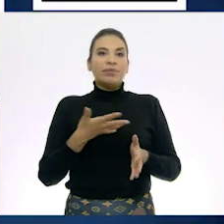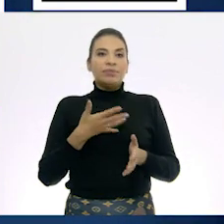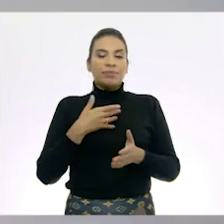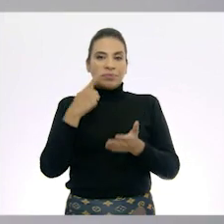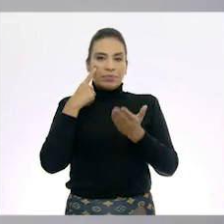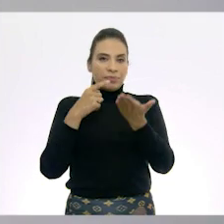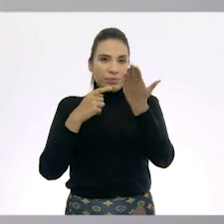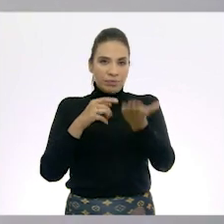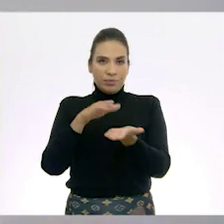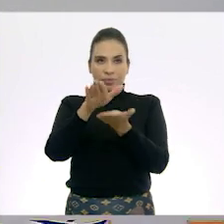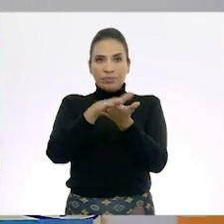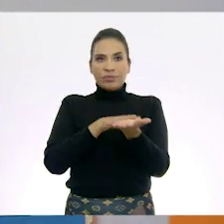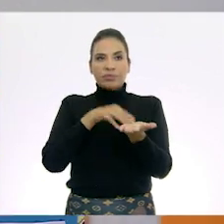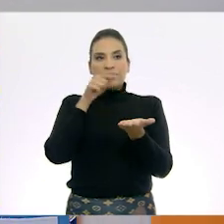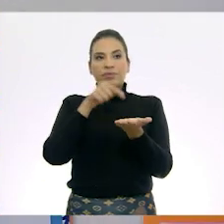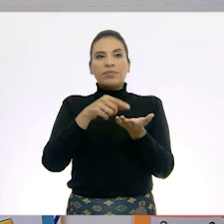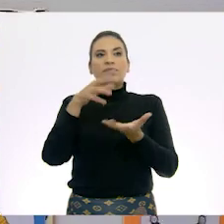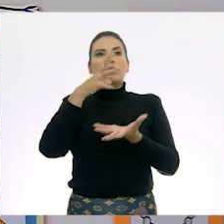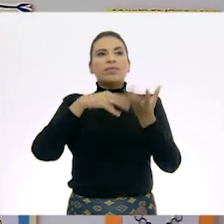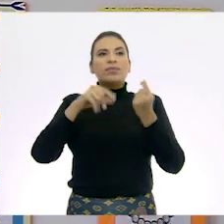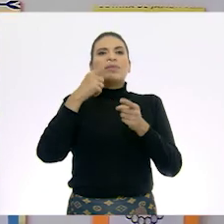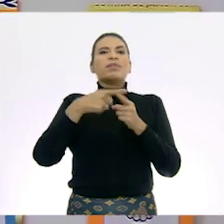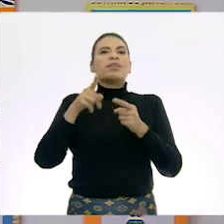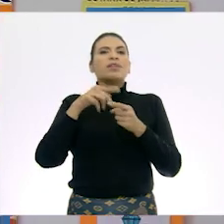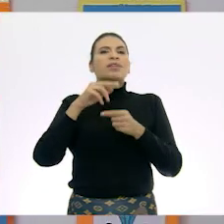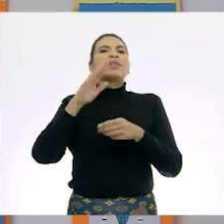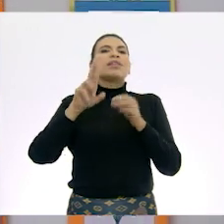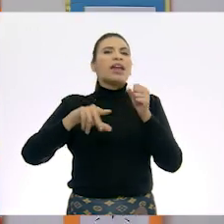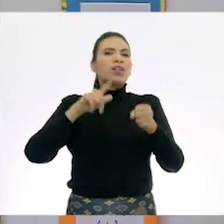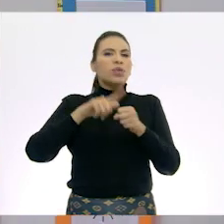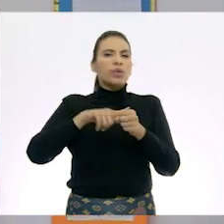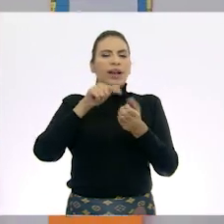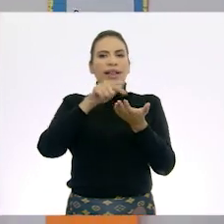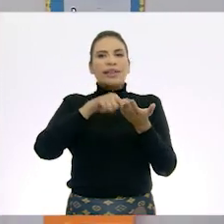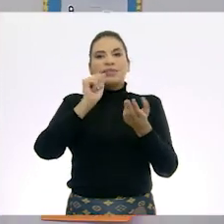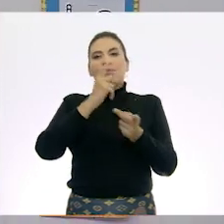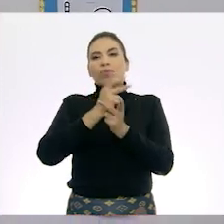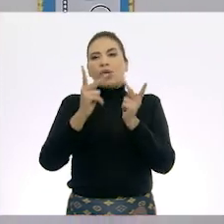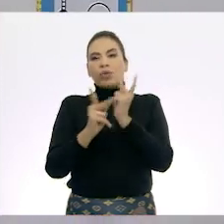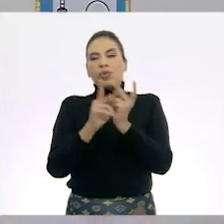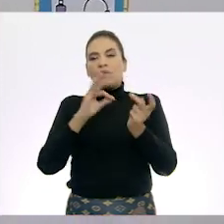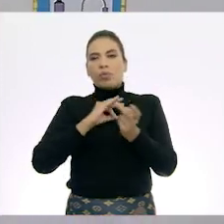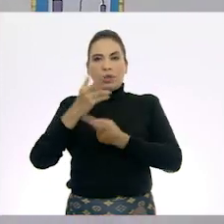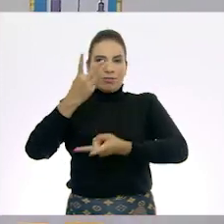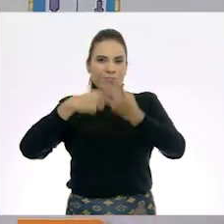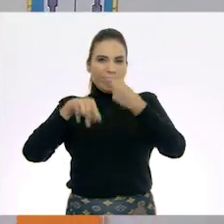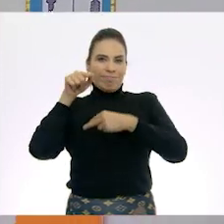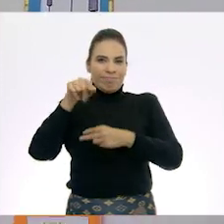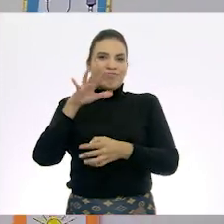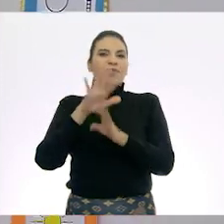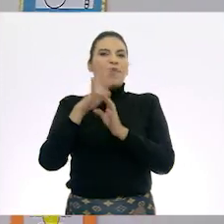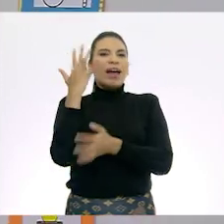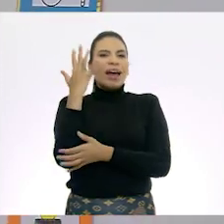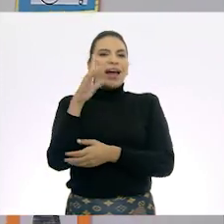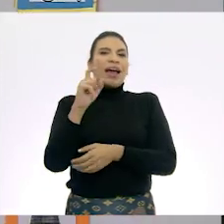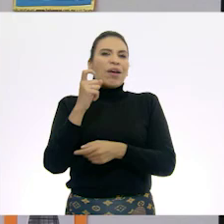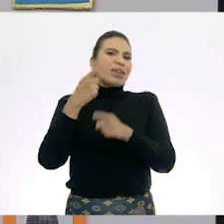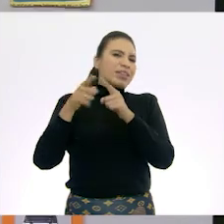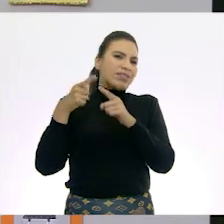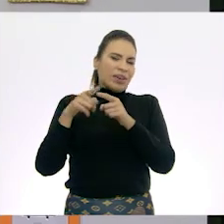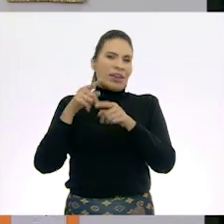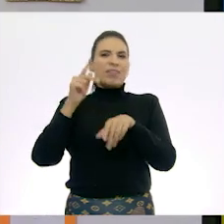un lado los recursos naturales y los productos que vamos a obtener con